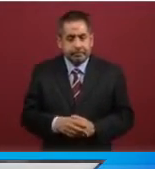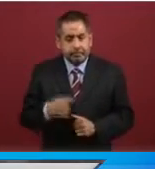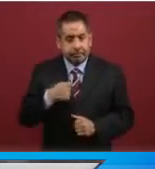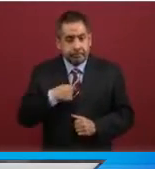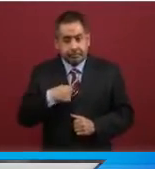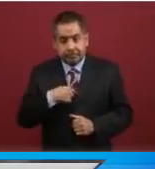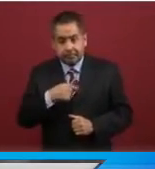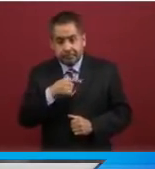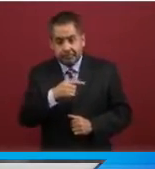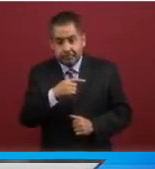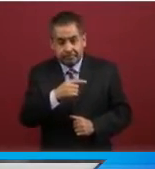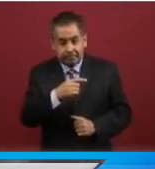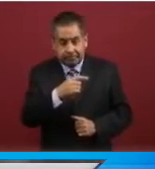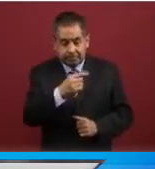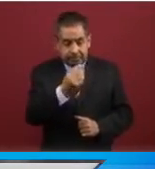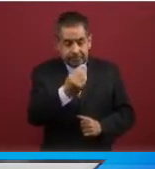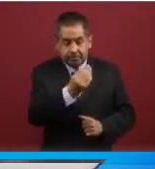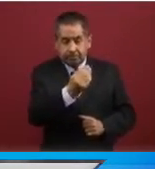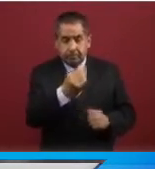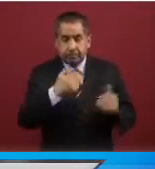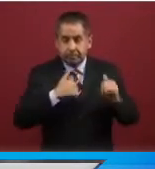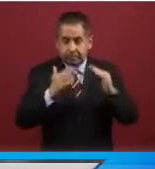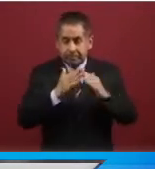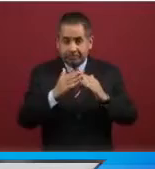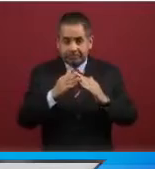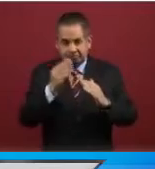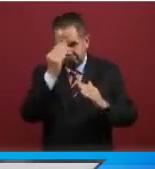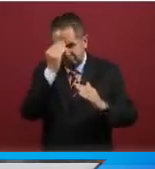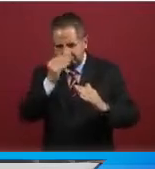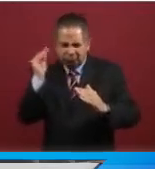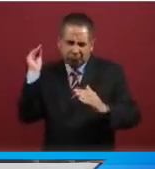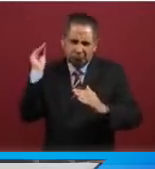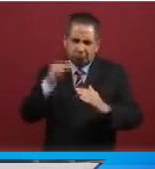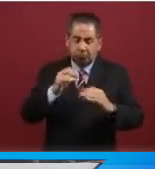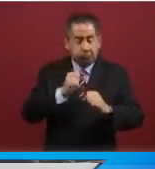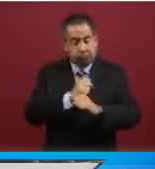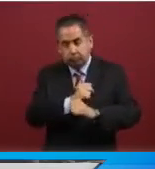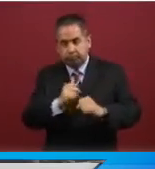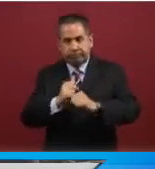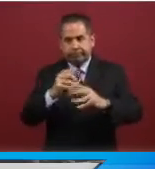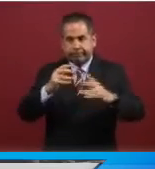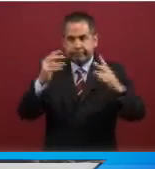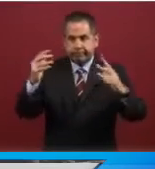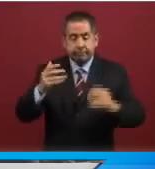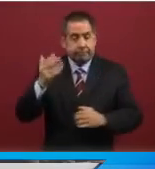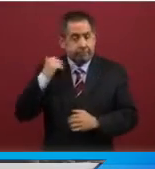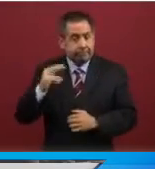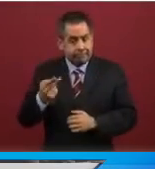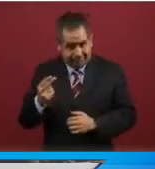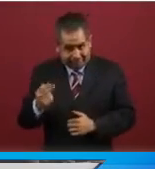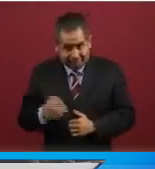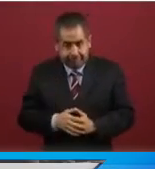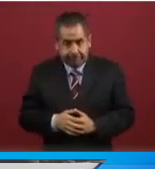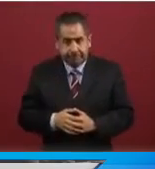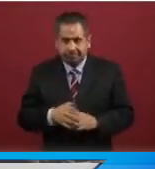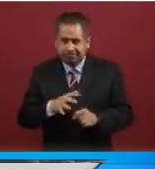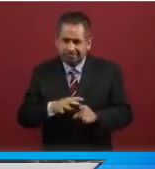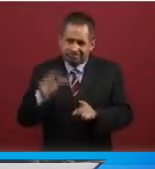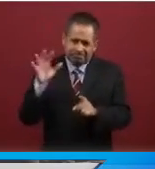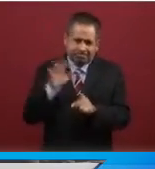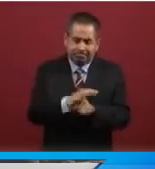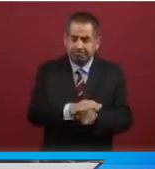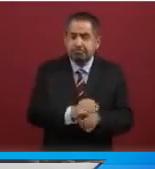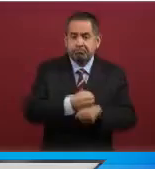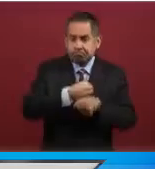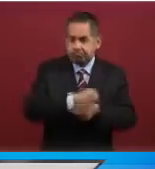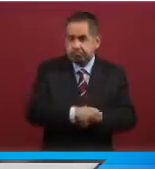reportero Héctor Valdés denuncia del clima de violencia e inseguridad que se vive en Quintana Roo y las amenazas de muerte en su contra desde el pasado 10